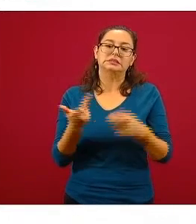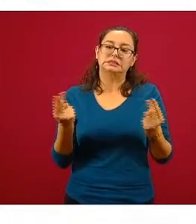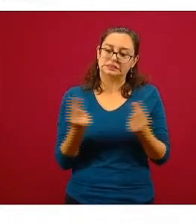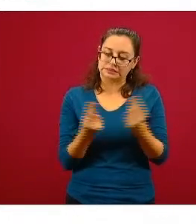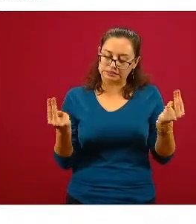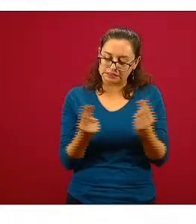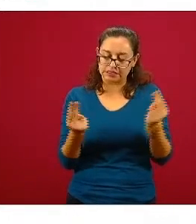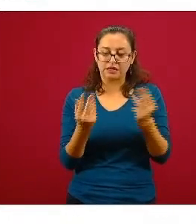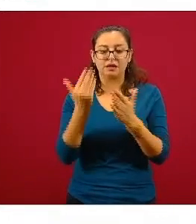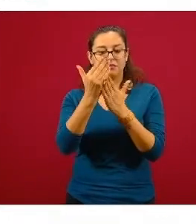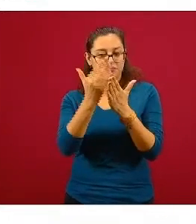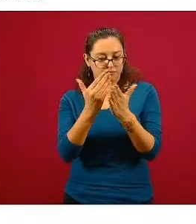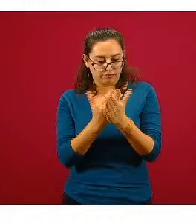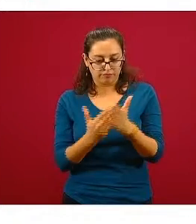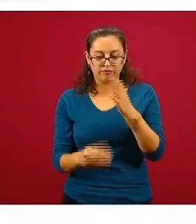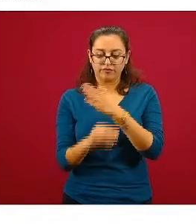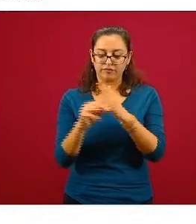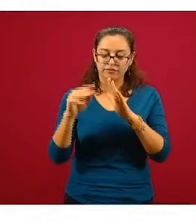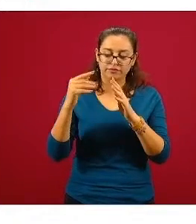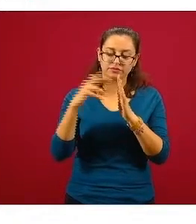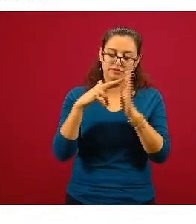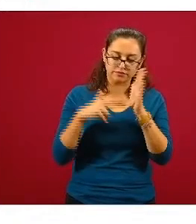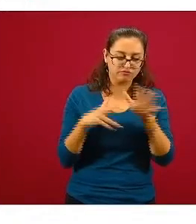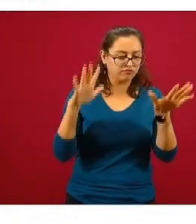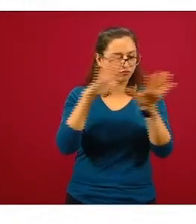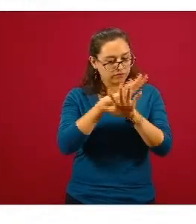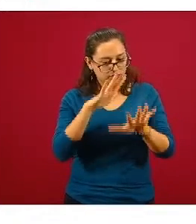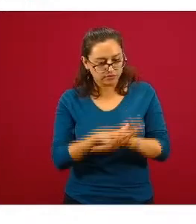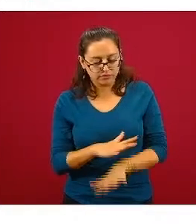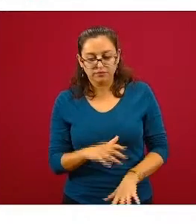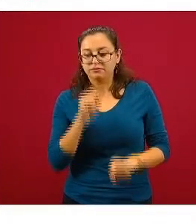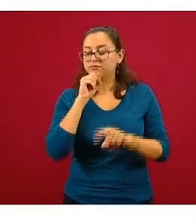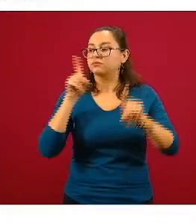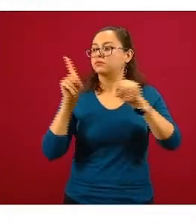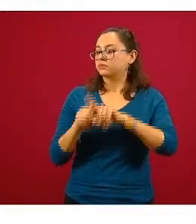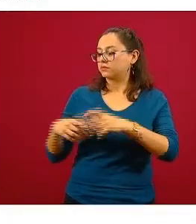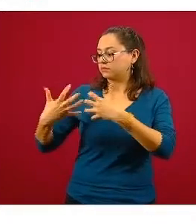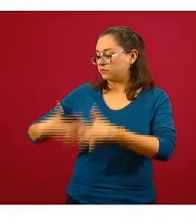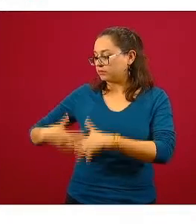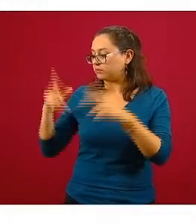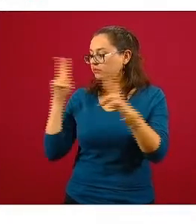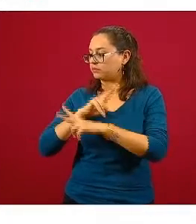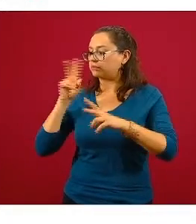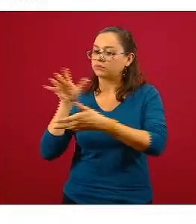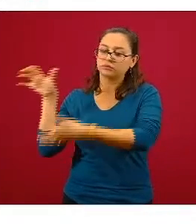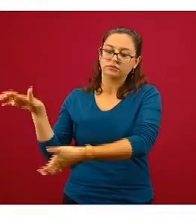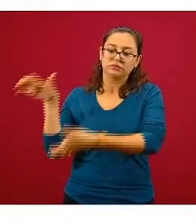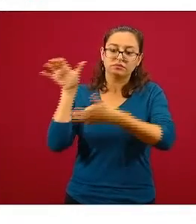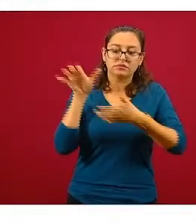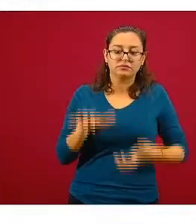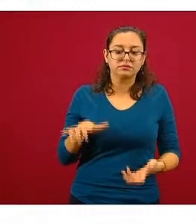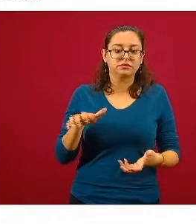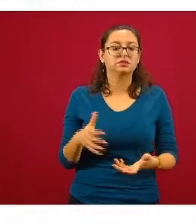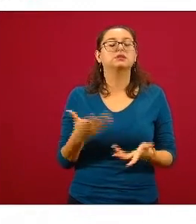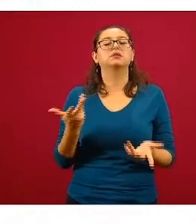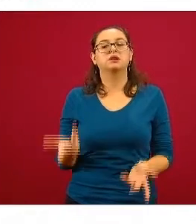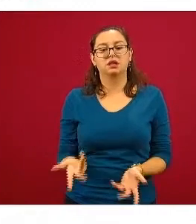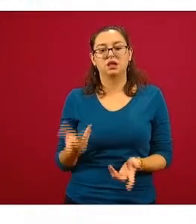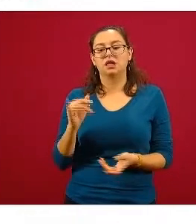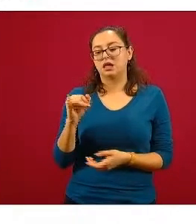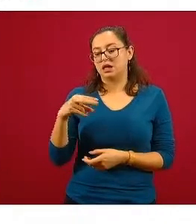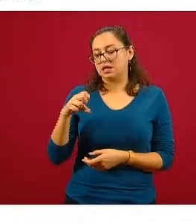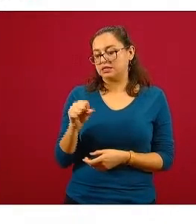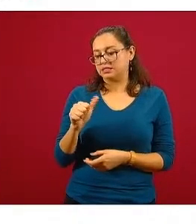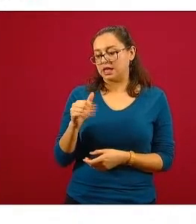nuestros manuales de procedimientos. Tuvimos que conseguir ventiladores, que además estos nos fueron proporcionados por